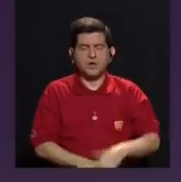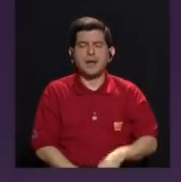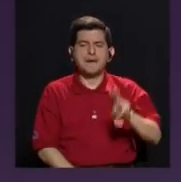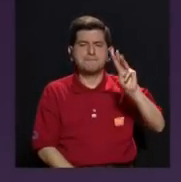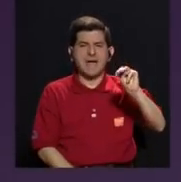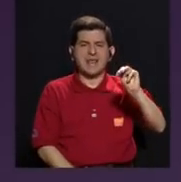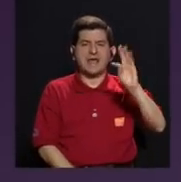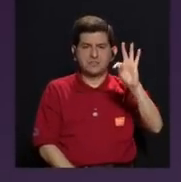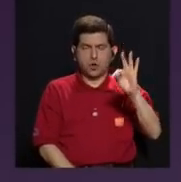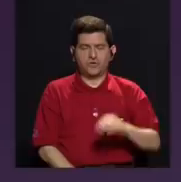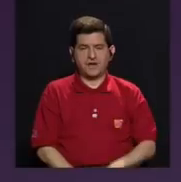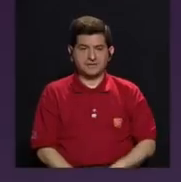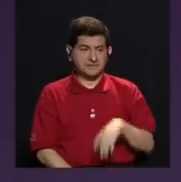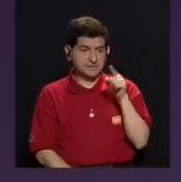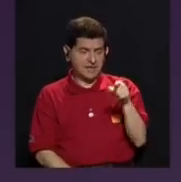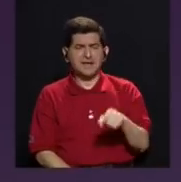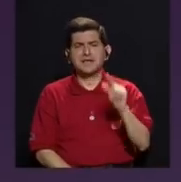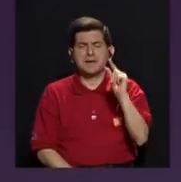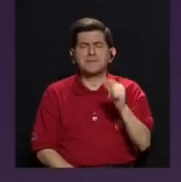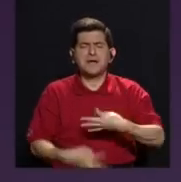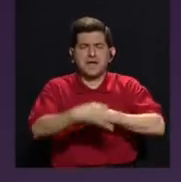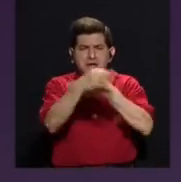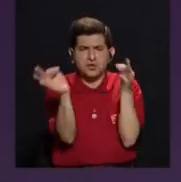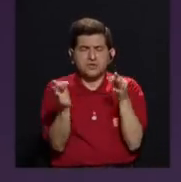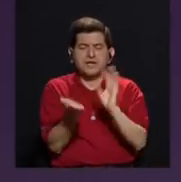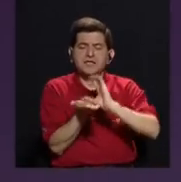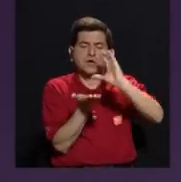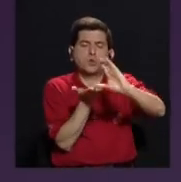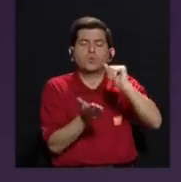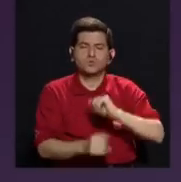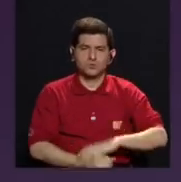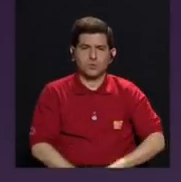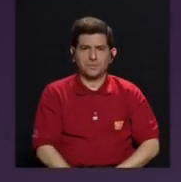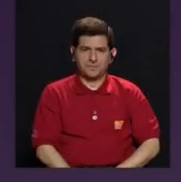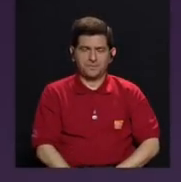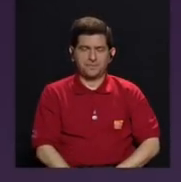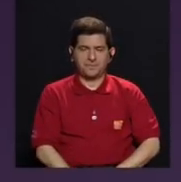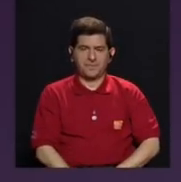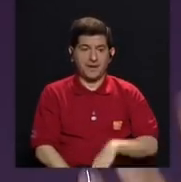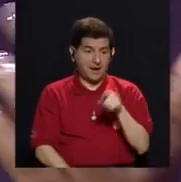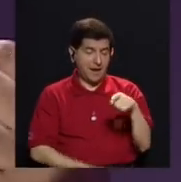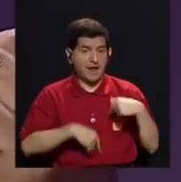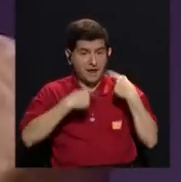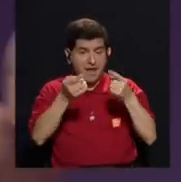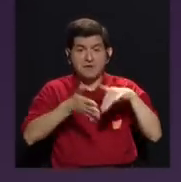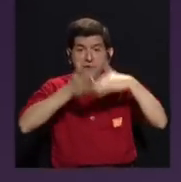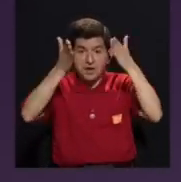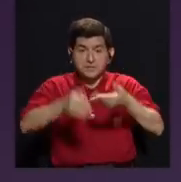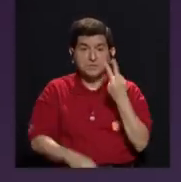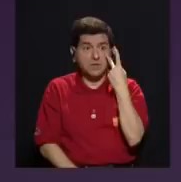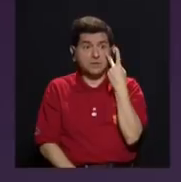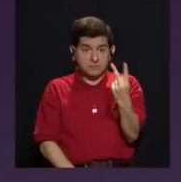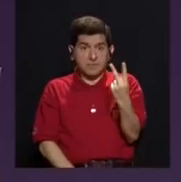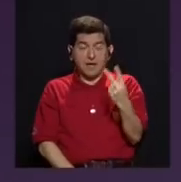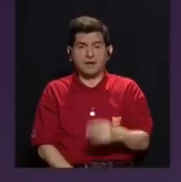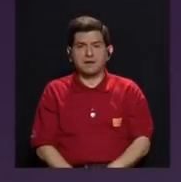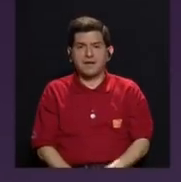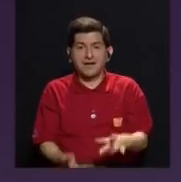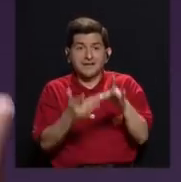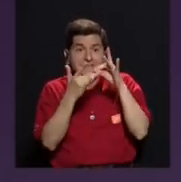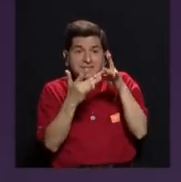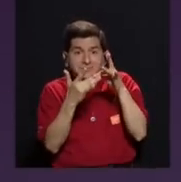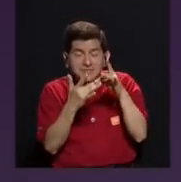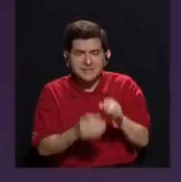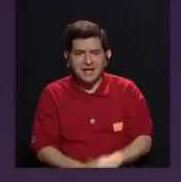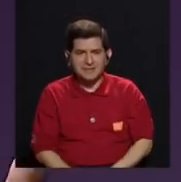torres para que dé un pequeño taller en mis cursos y cuando ella va ahí los estudiantes miran y sobre todo